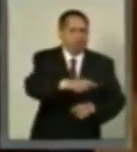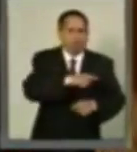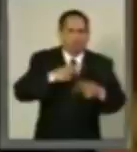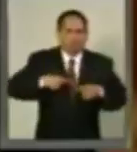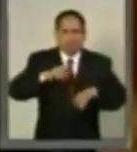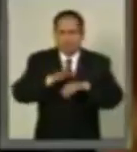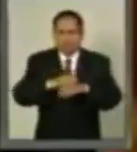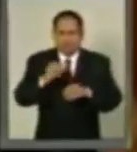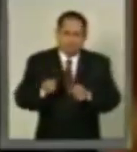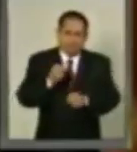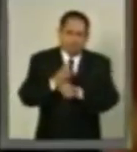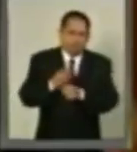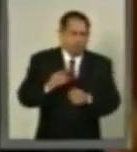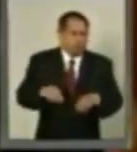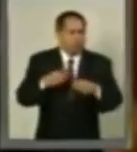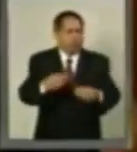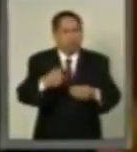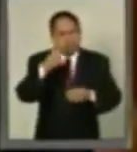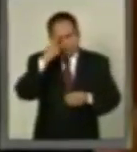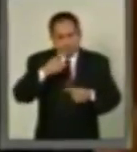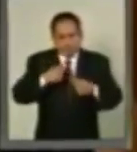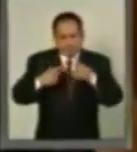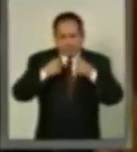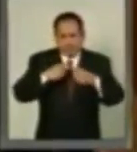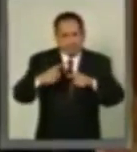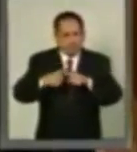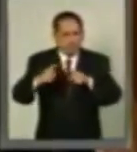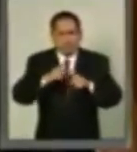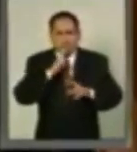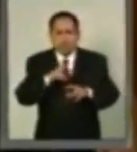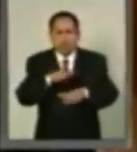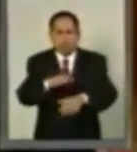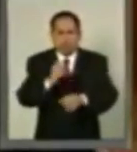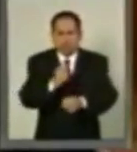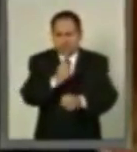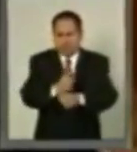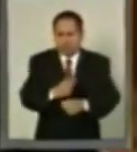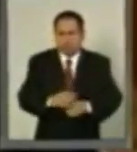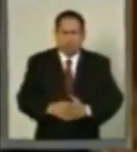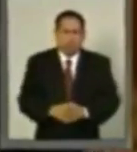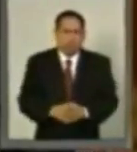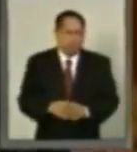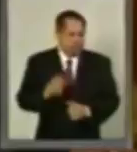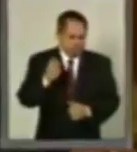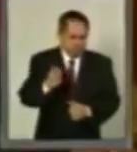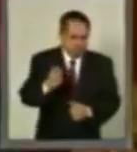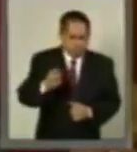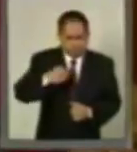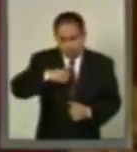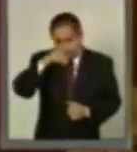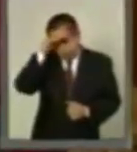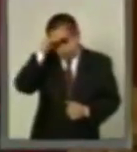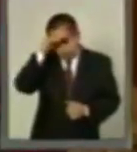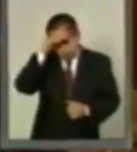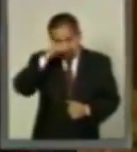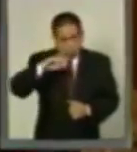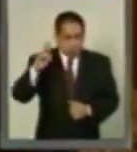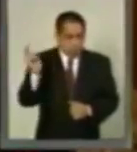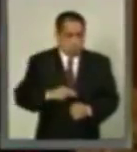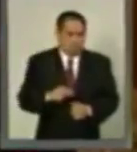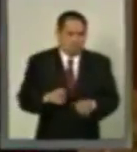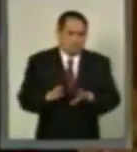mayor aportación en los resultados del tema de seguridad pública. Por eso, si es